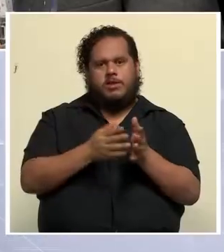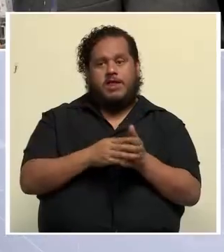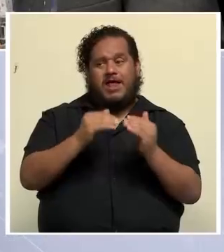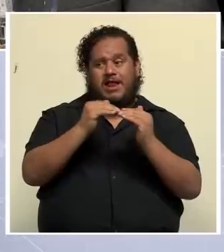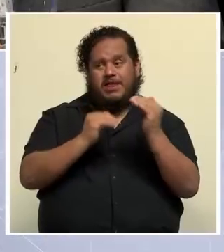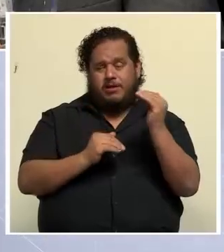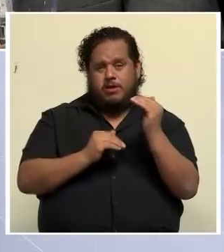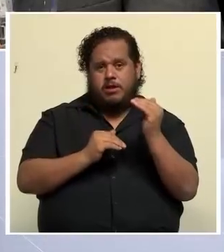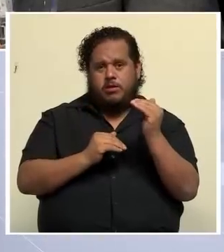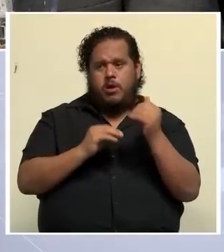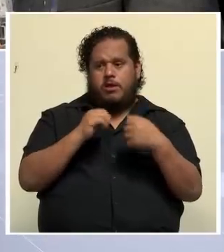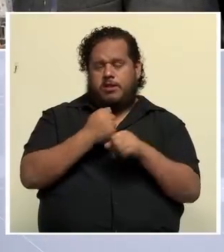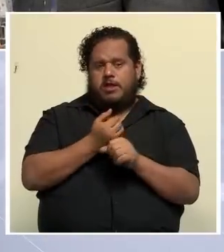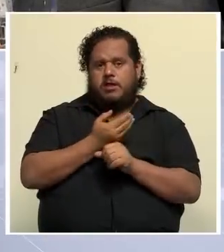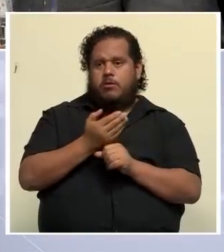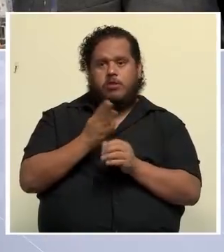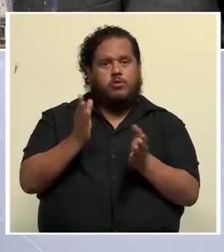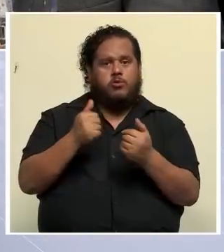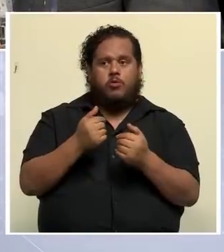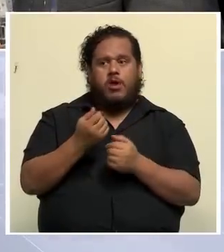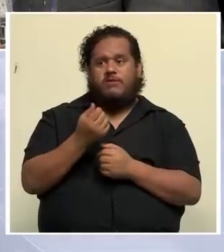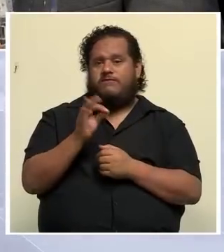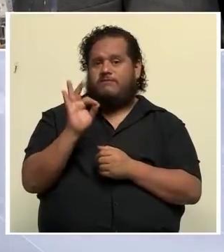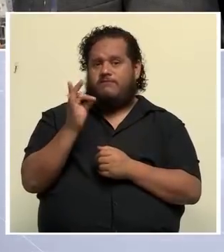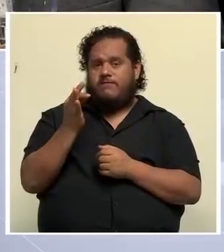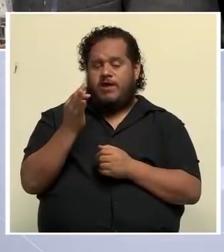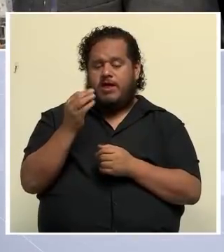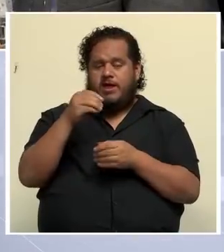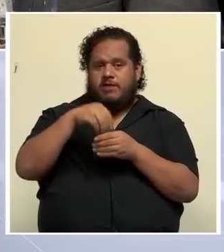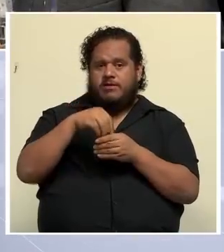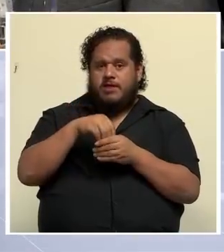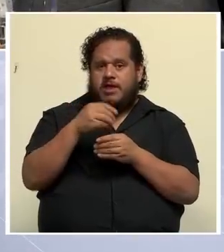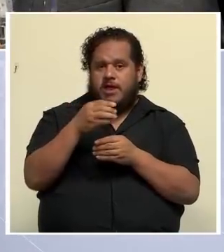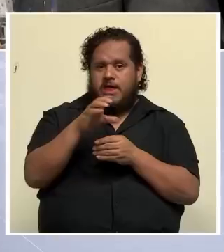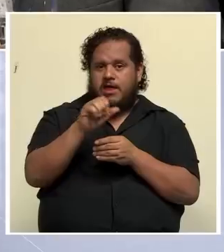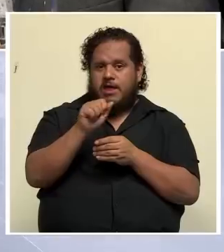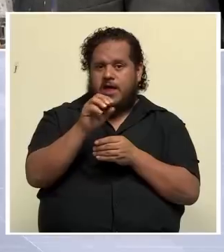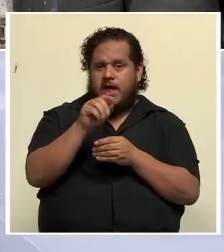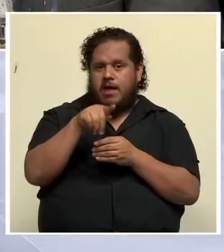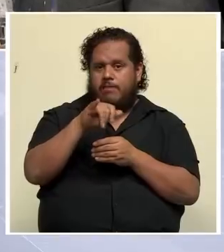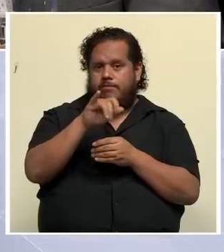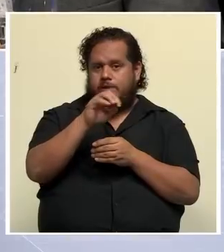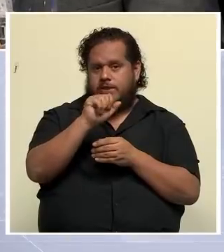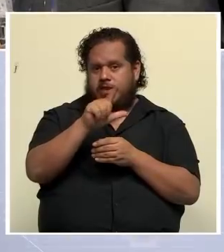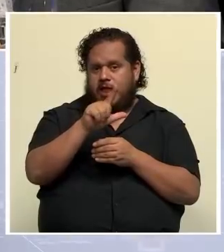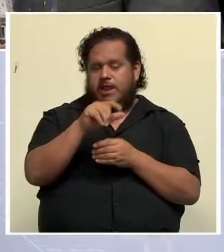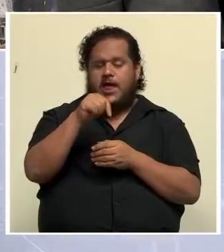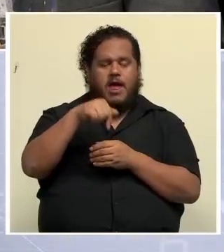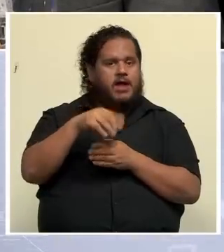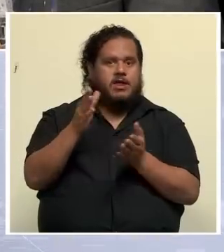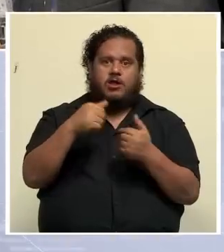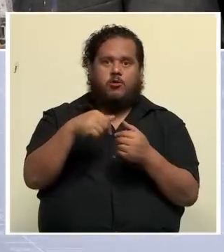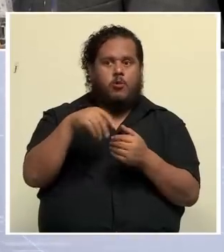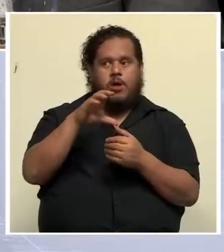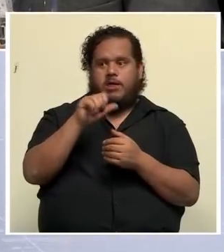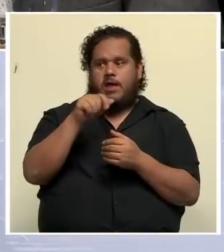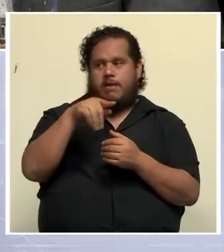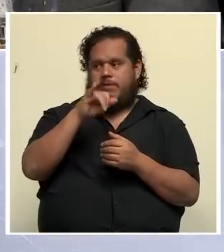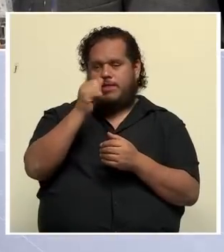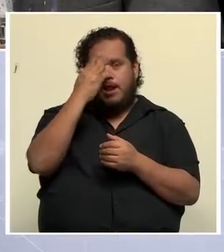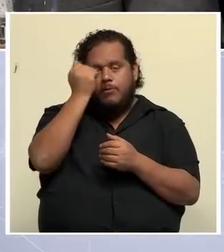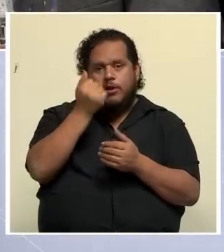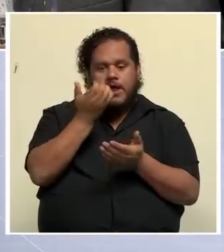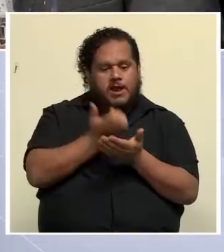se causa cuando no hay formación de capital. Y en este país no hay formación de capital porque la economía no